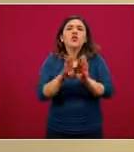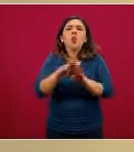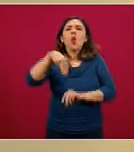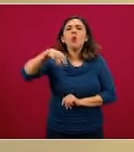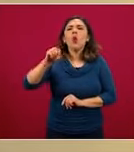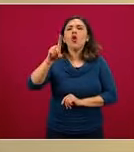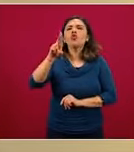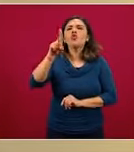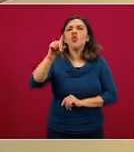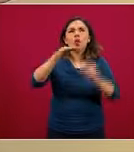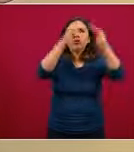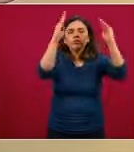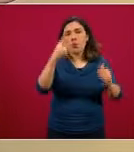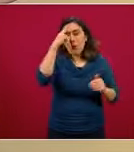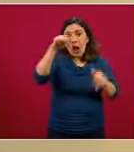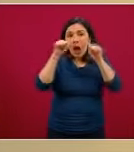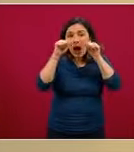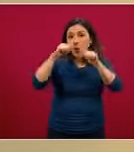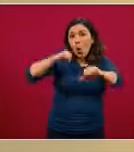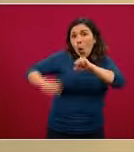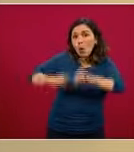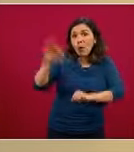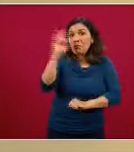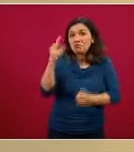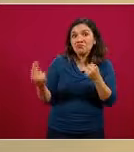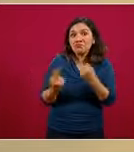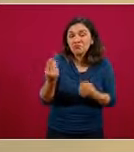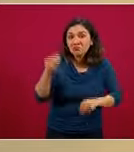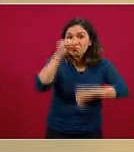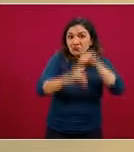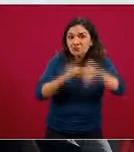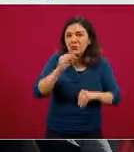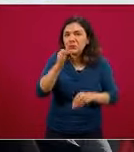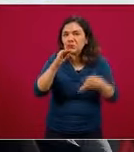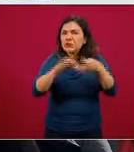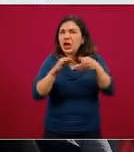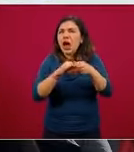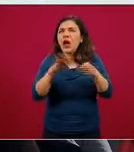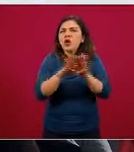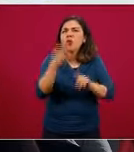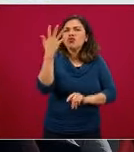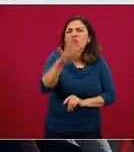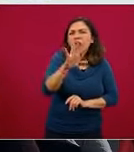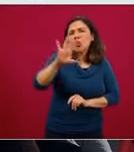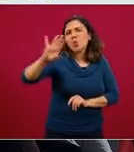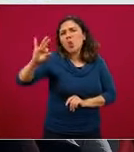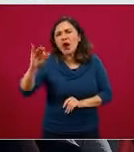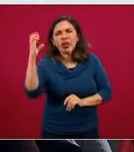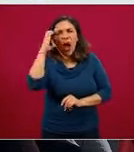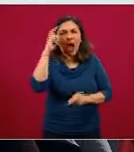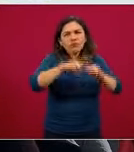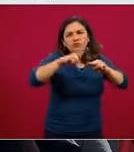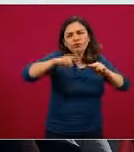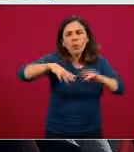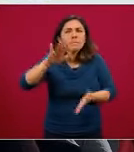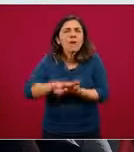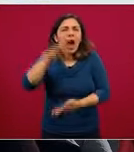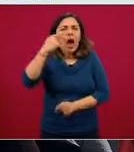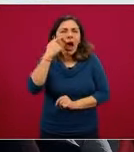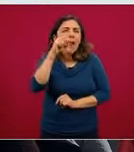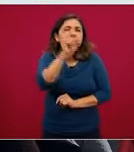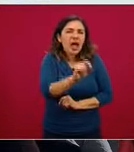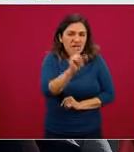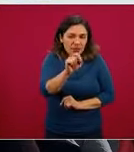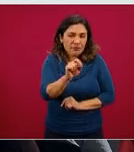módulo de atención quirúrgica. Son más o menos 10 a 40 camas, en la mayoría 20 camas. Y